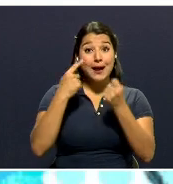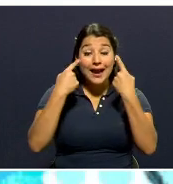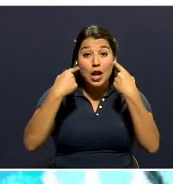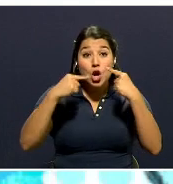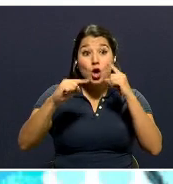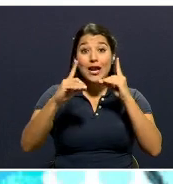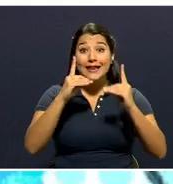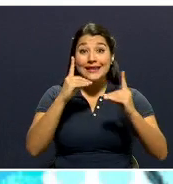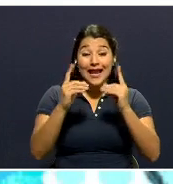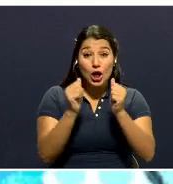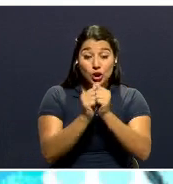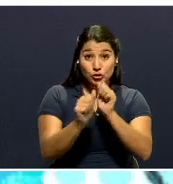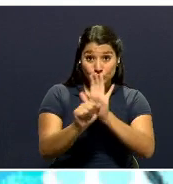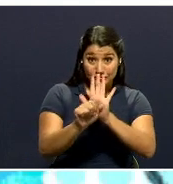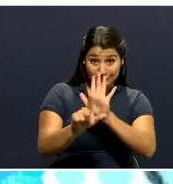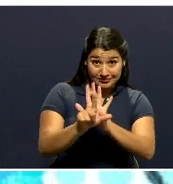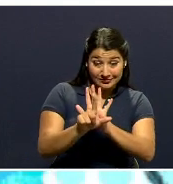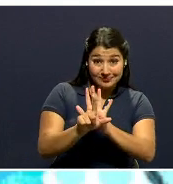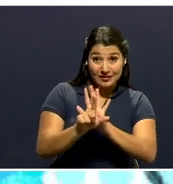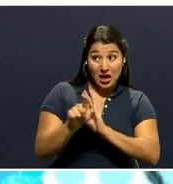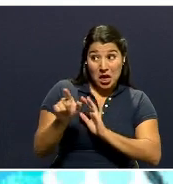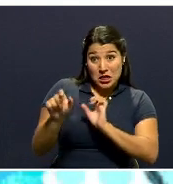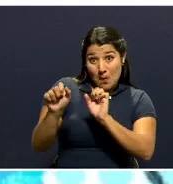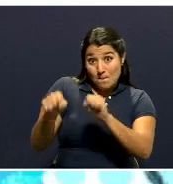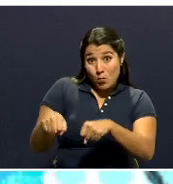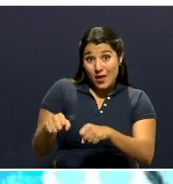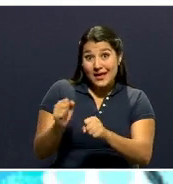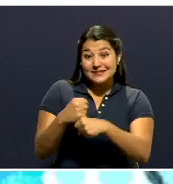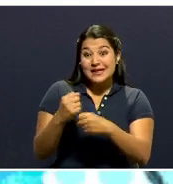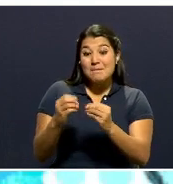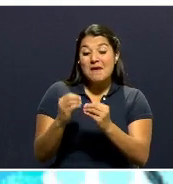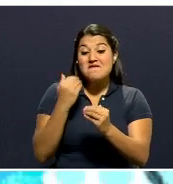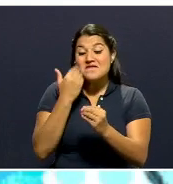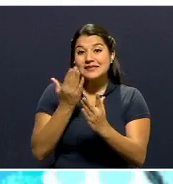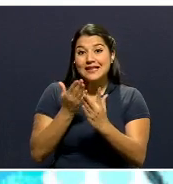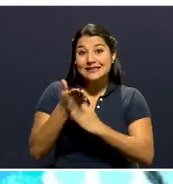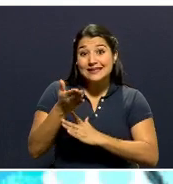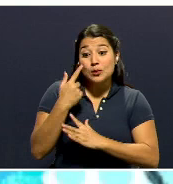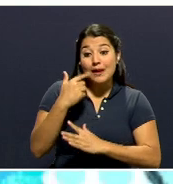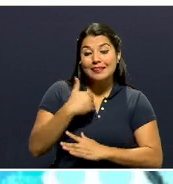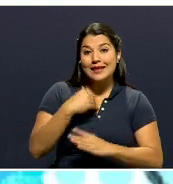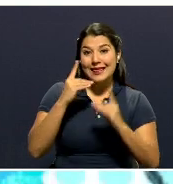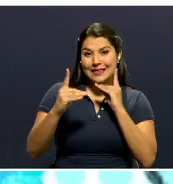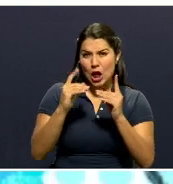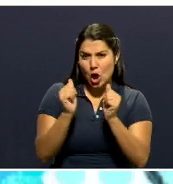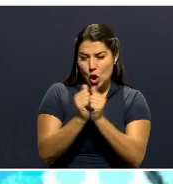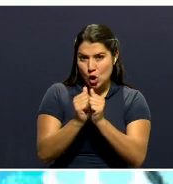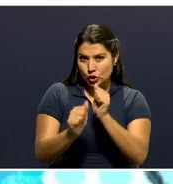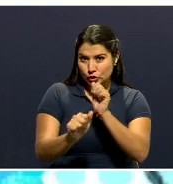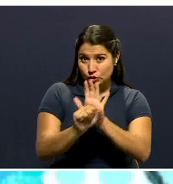Asamblea Legislativa, el pasaporte del gobierno para reconstruir el diálogo con la Asamblea Legislativa?